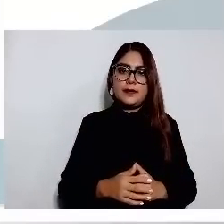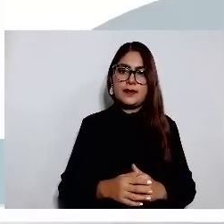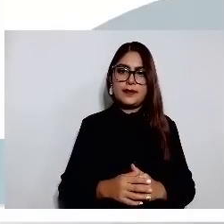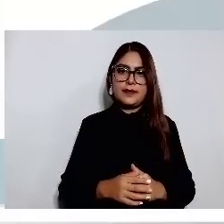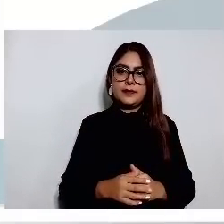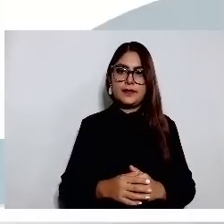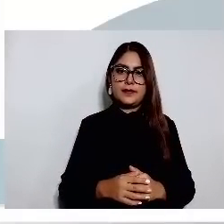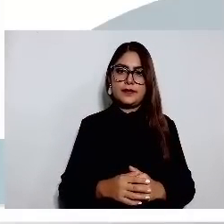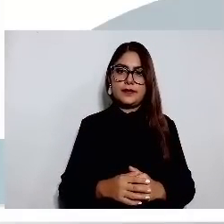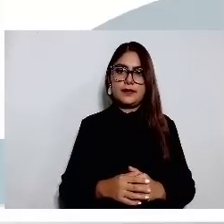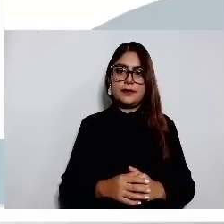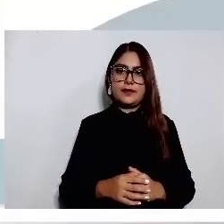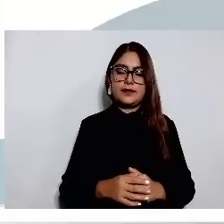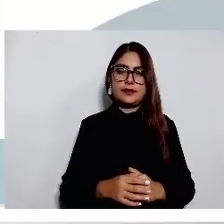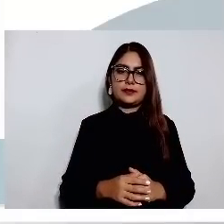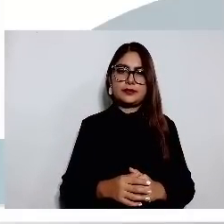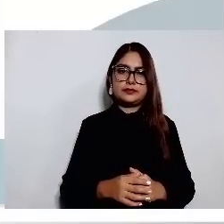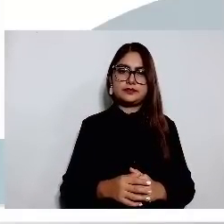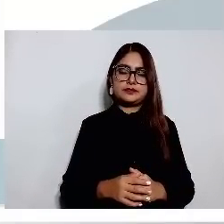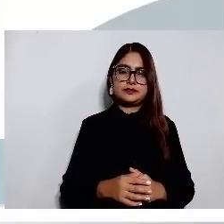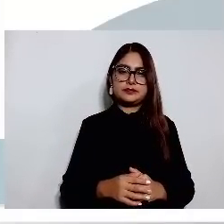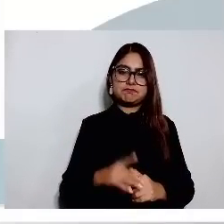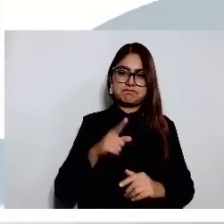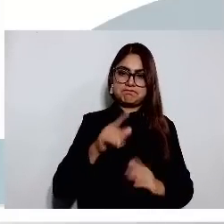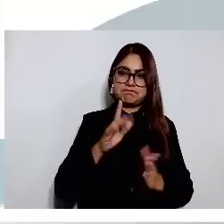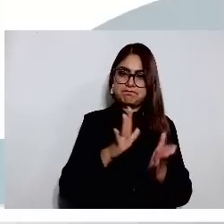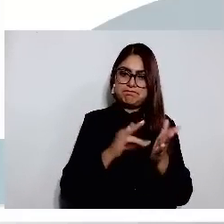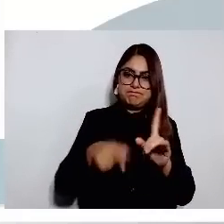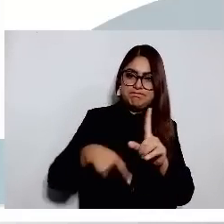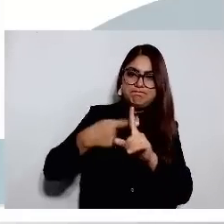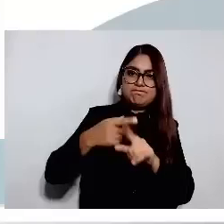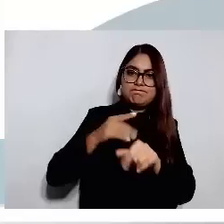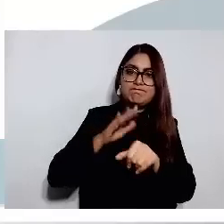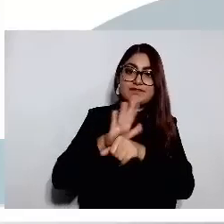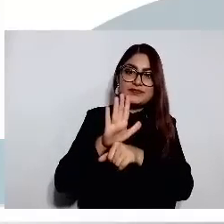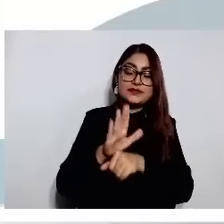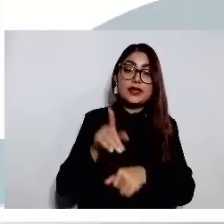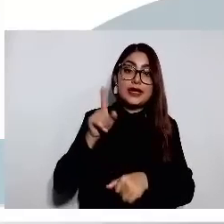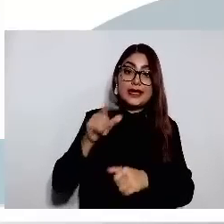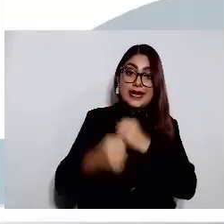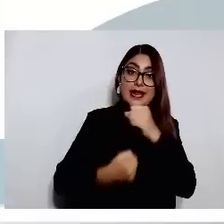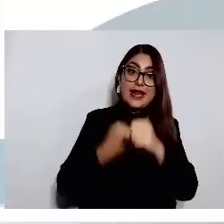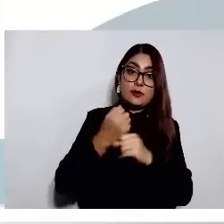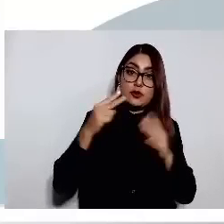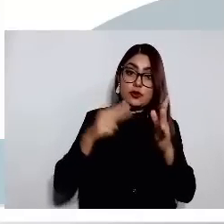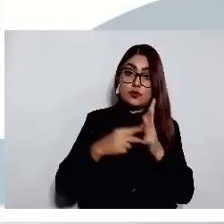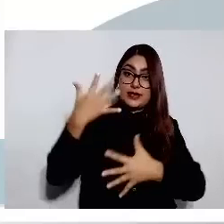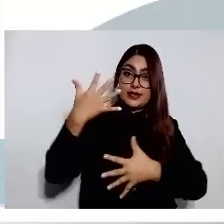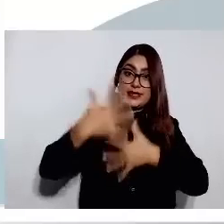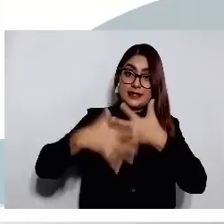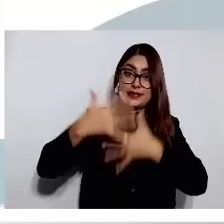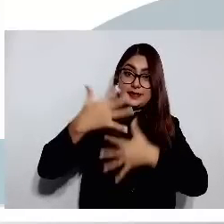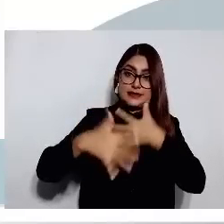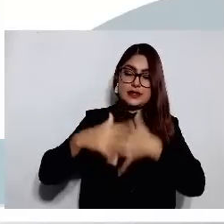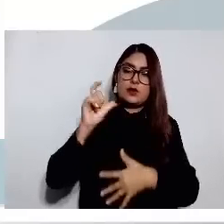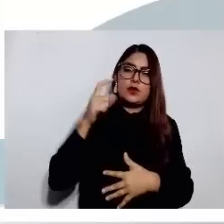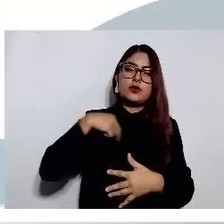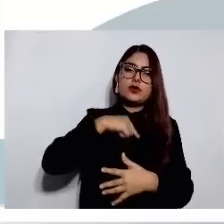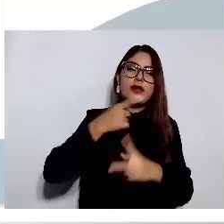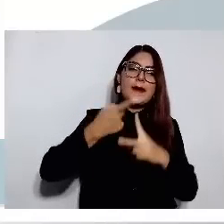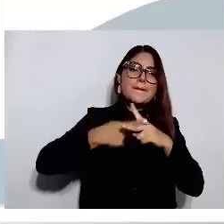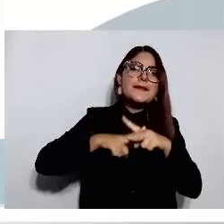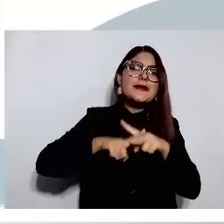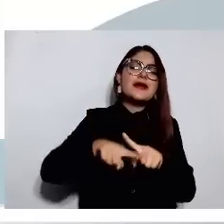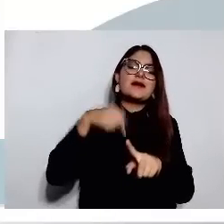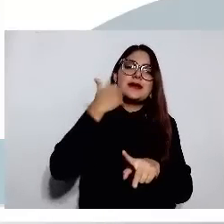La buena noticia. En 2015... cuando nosotros comenzamos a querer hacer un observatorio de sentencias y nos dimos cuenta